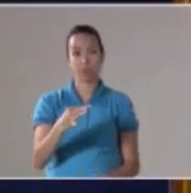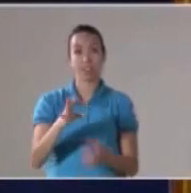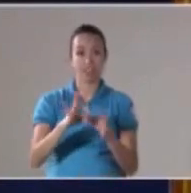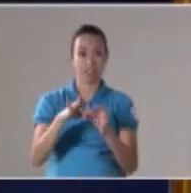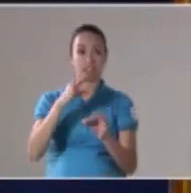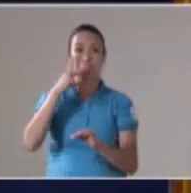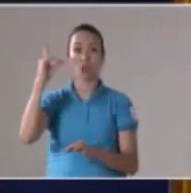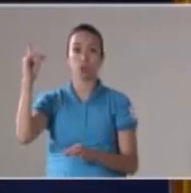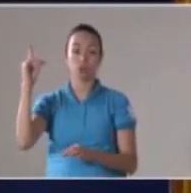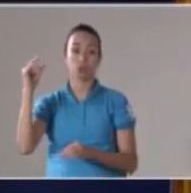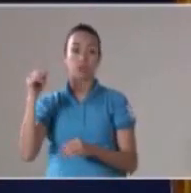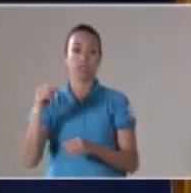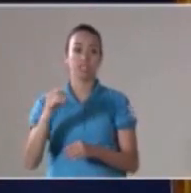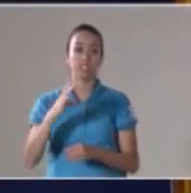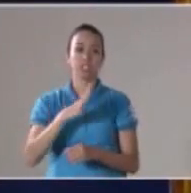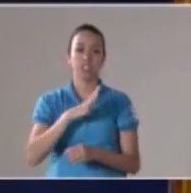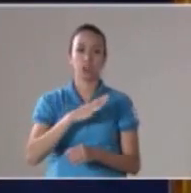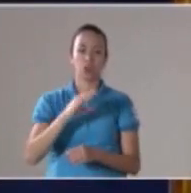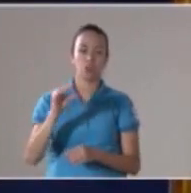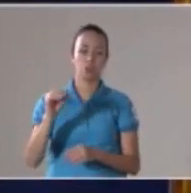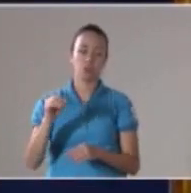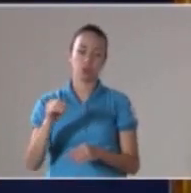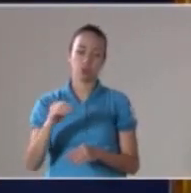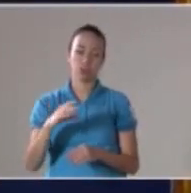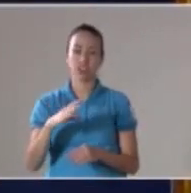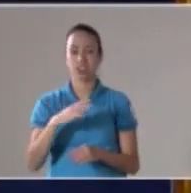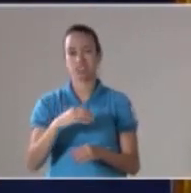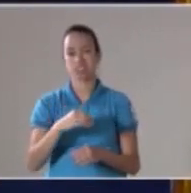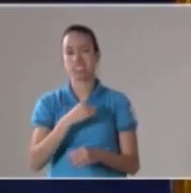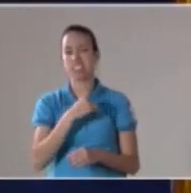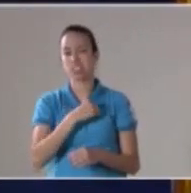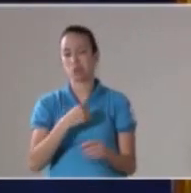Y tengo ganas de retorcerle el buche a alguien.